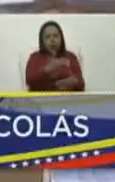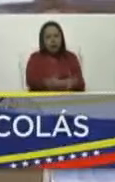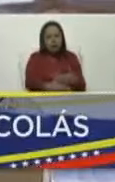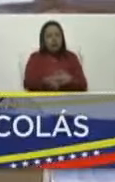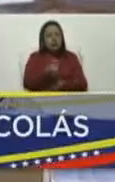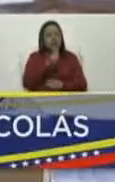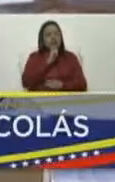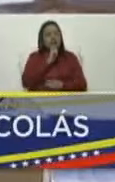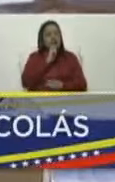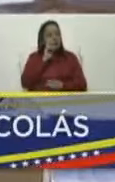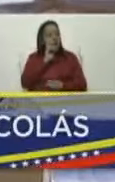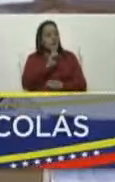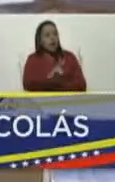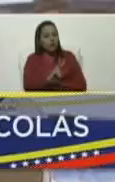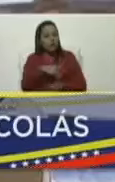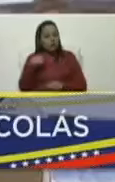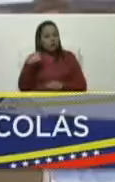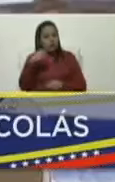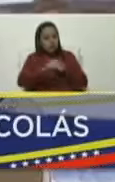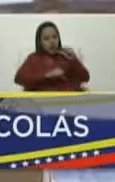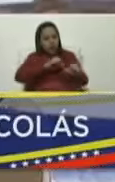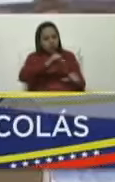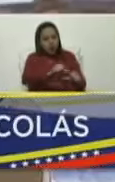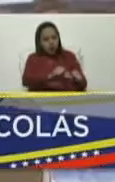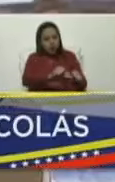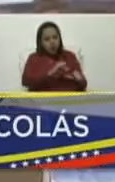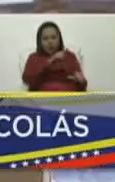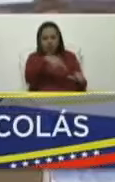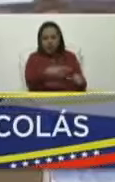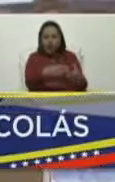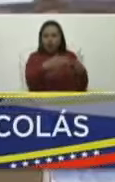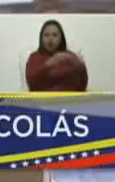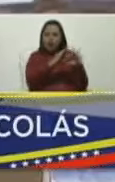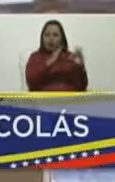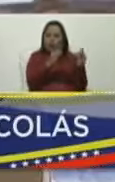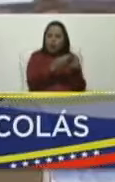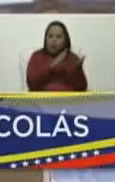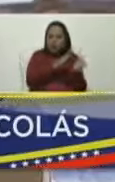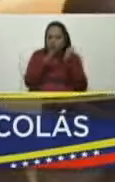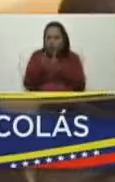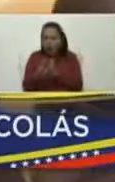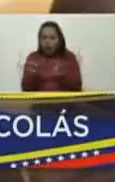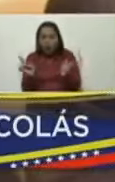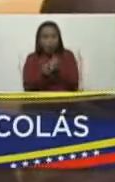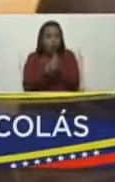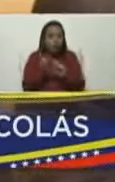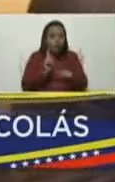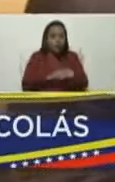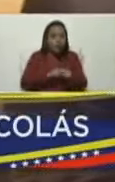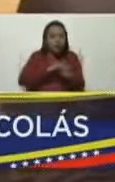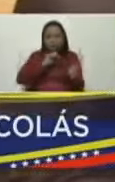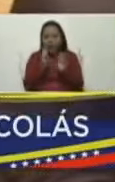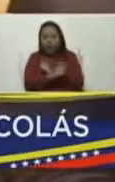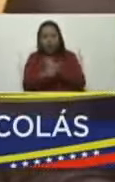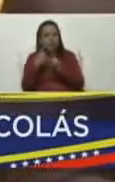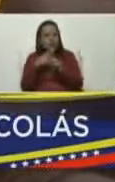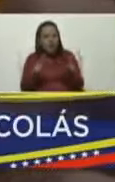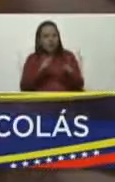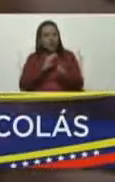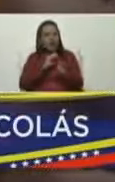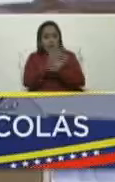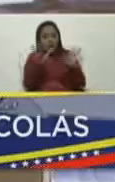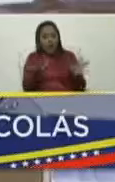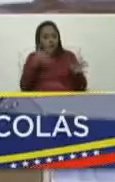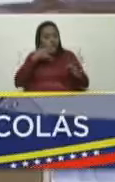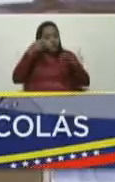siglos, y de una generación a otra pasan pocas cosas, pero los cambios generacionales de esta